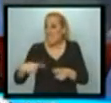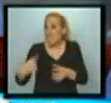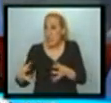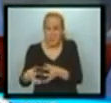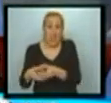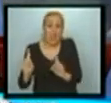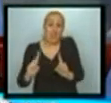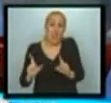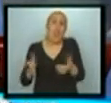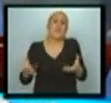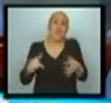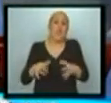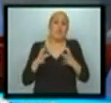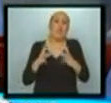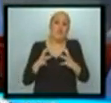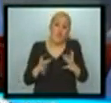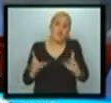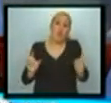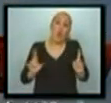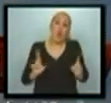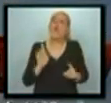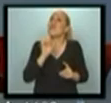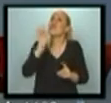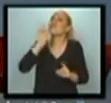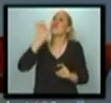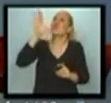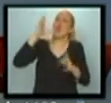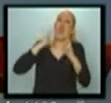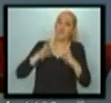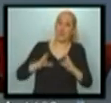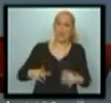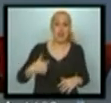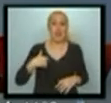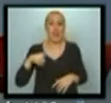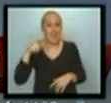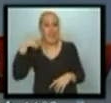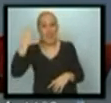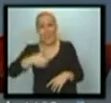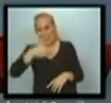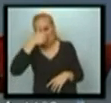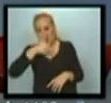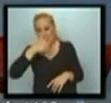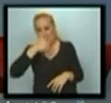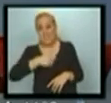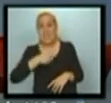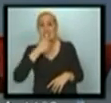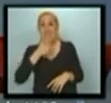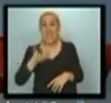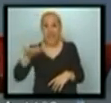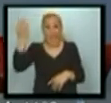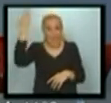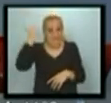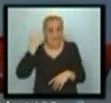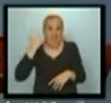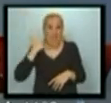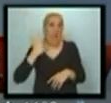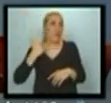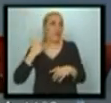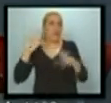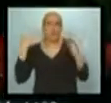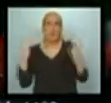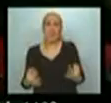fútbol. Es más que fútbol. Sí, no en me este quiero caso, imaginar, ¿no? El domingo lo que puede llegar a pasar. Si ayer fue la